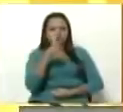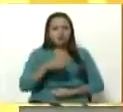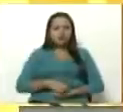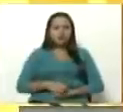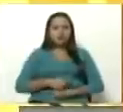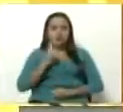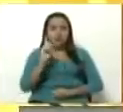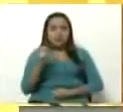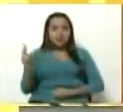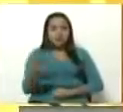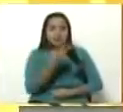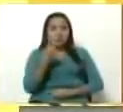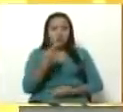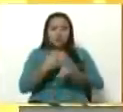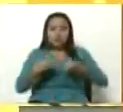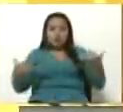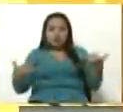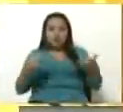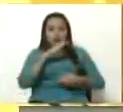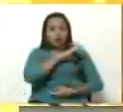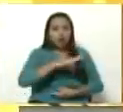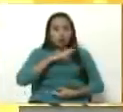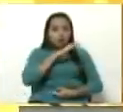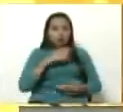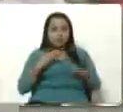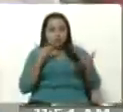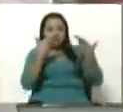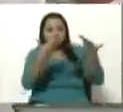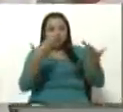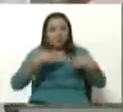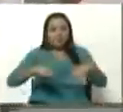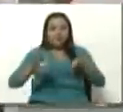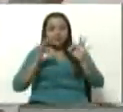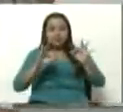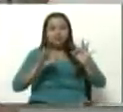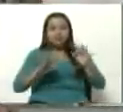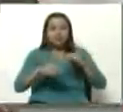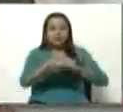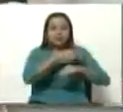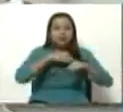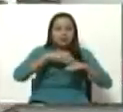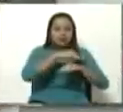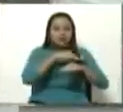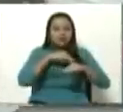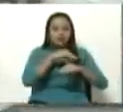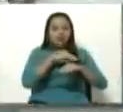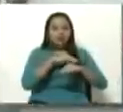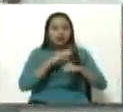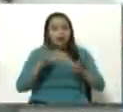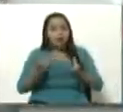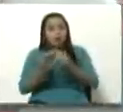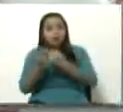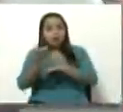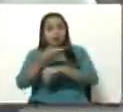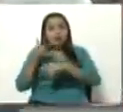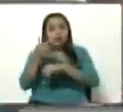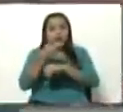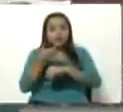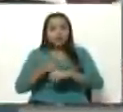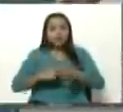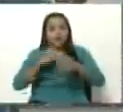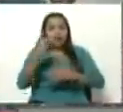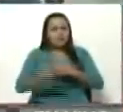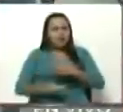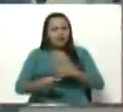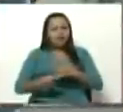segunda línea, el inicio mediante comisión delegada especial entre el Ministerio del Poder Popular y la Gobernación, el programa de la legitimación